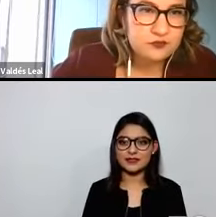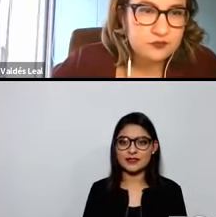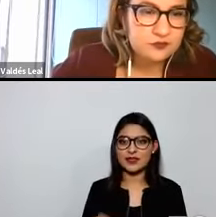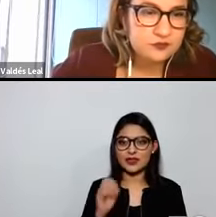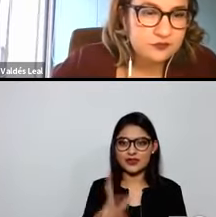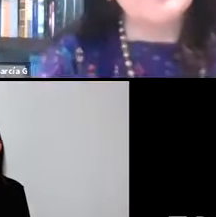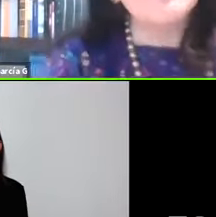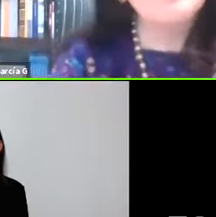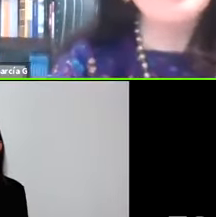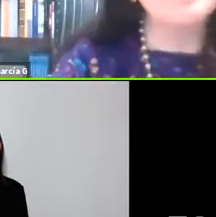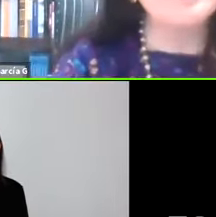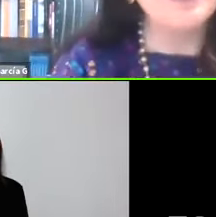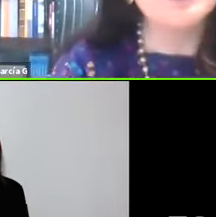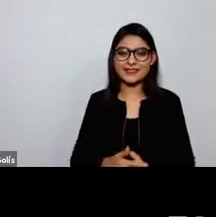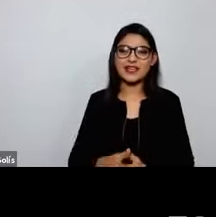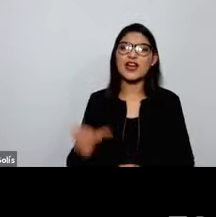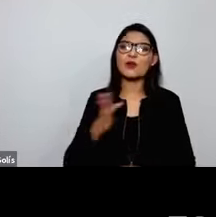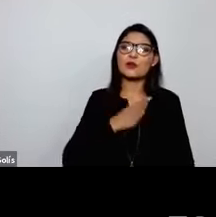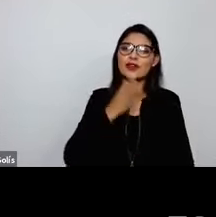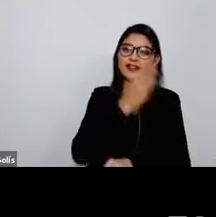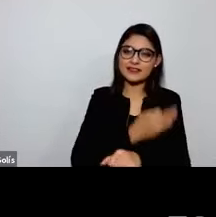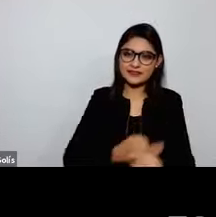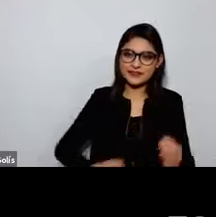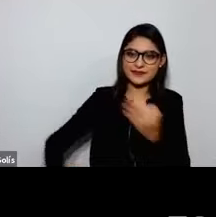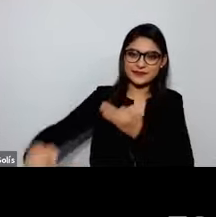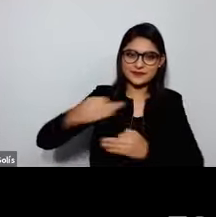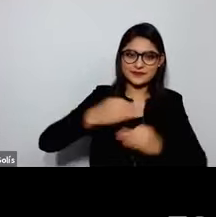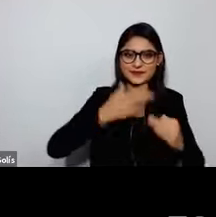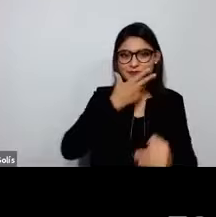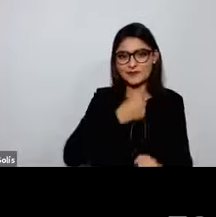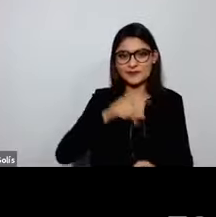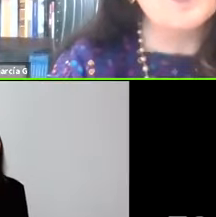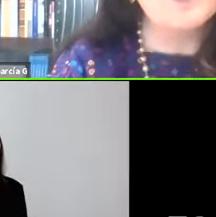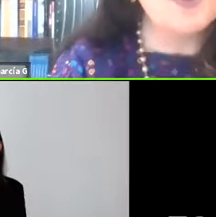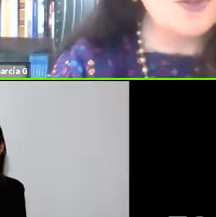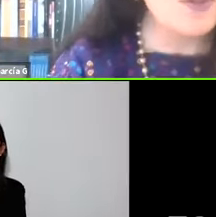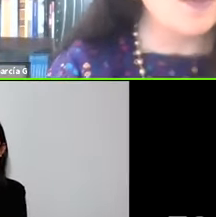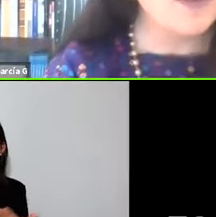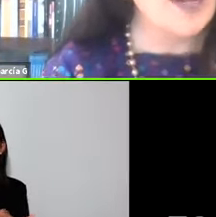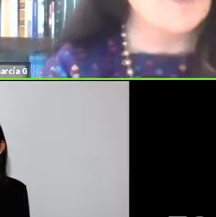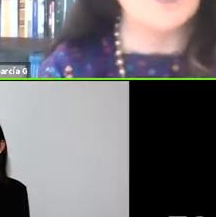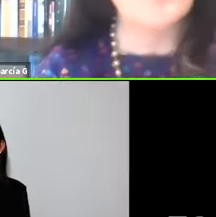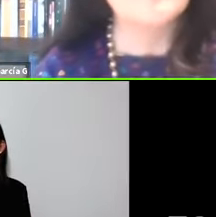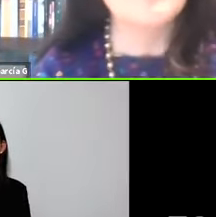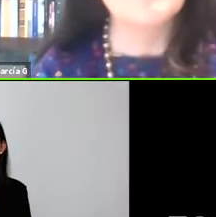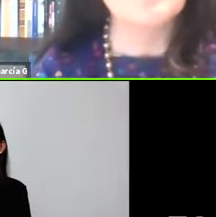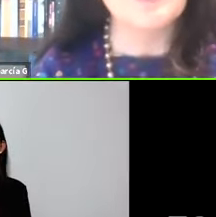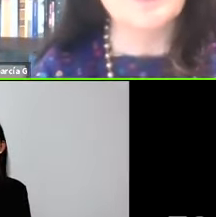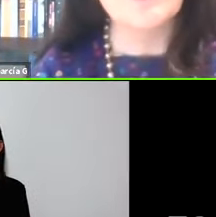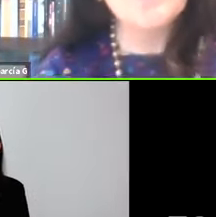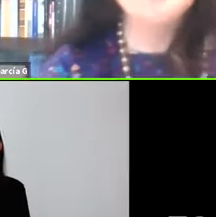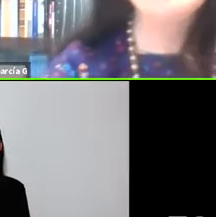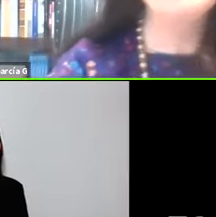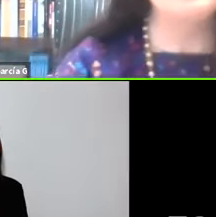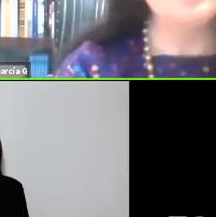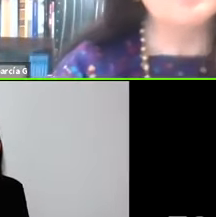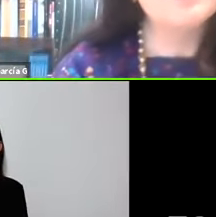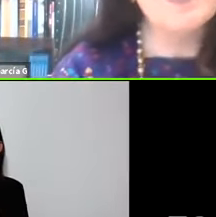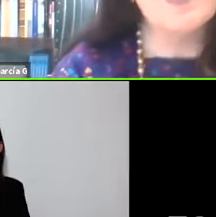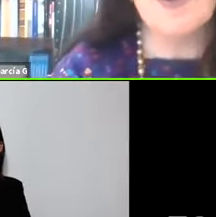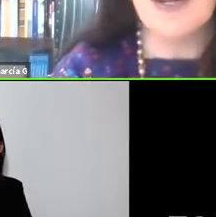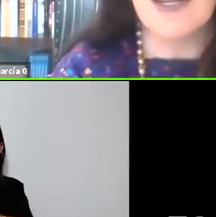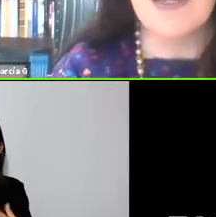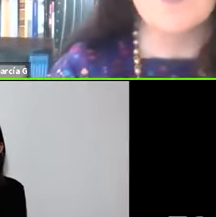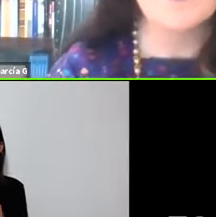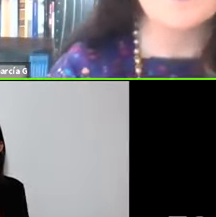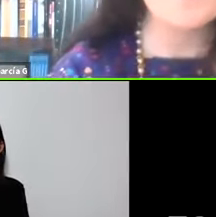Gracias. Buenas tardes a todas y a todos. Es un gusto sumarme a este proyecto.